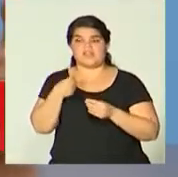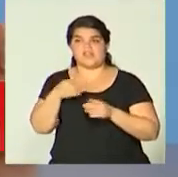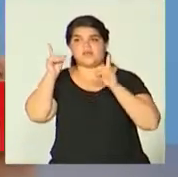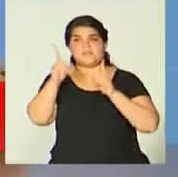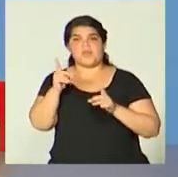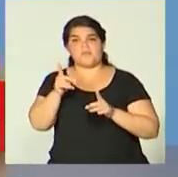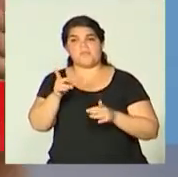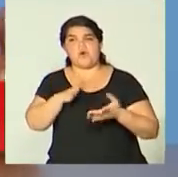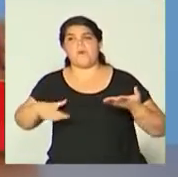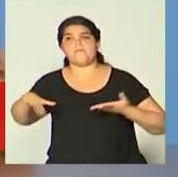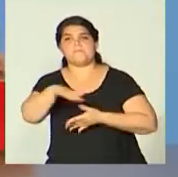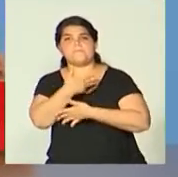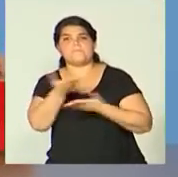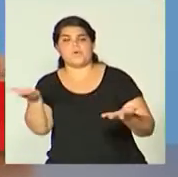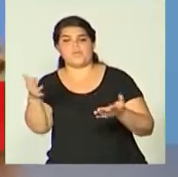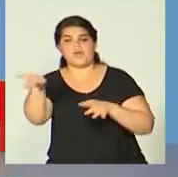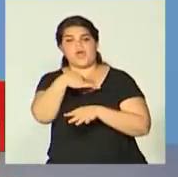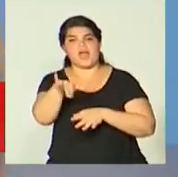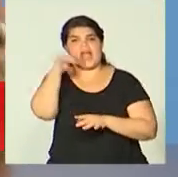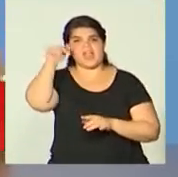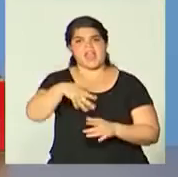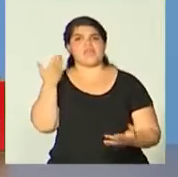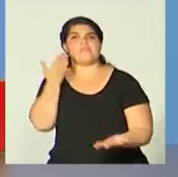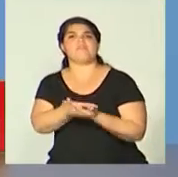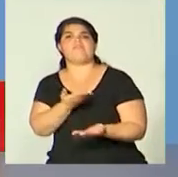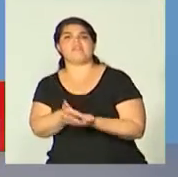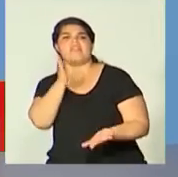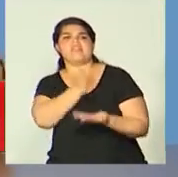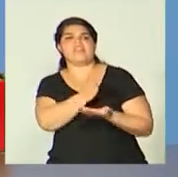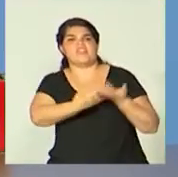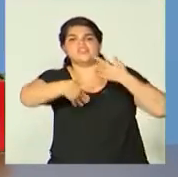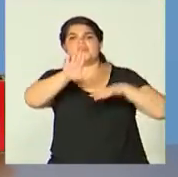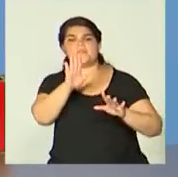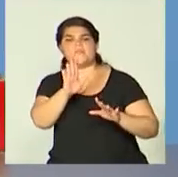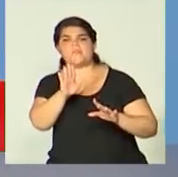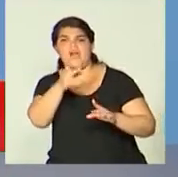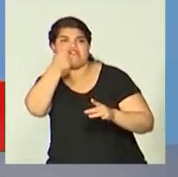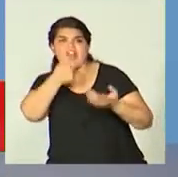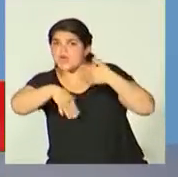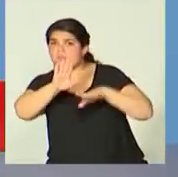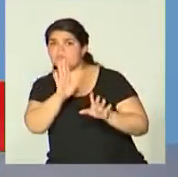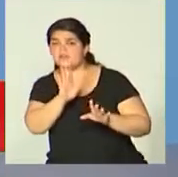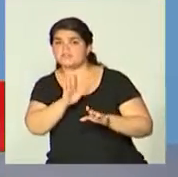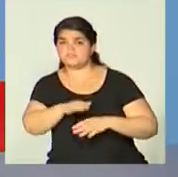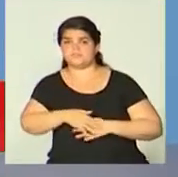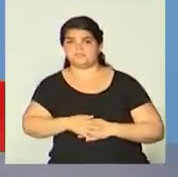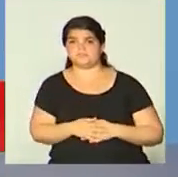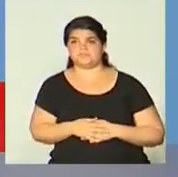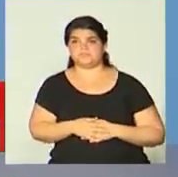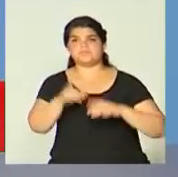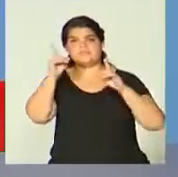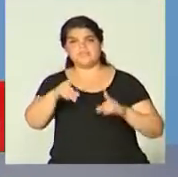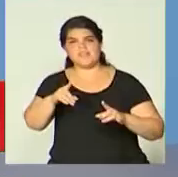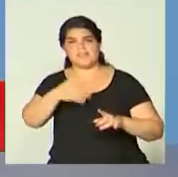espacio público de las calles no exigiendo nuestros derechos hacer los bares valer y por otro lado como una toma de